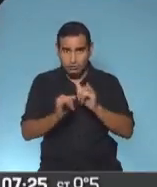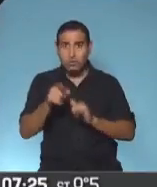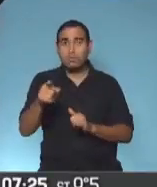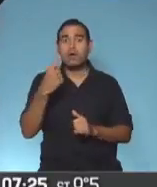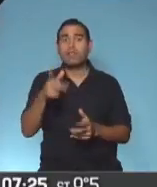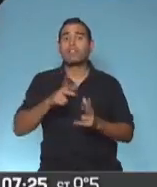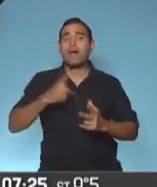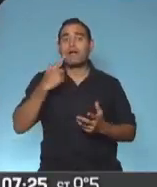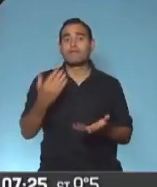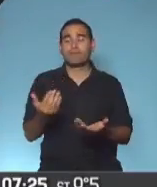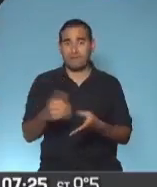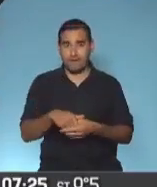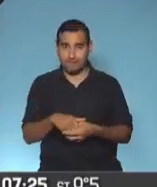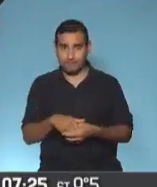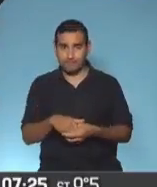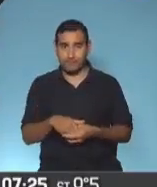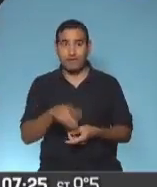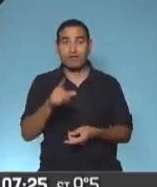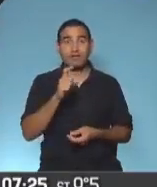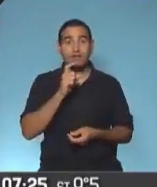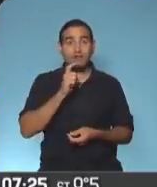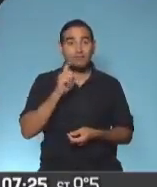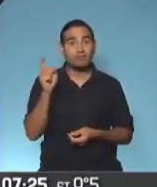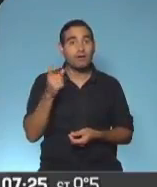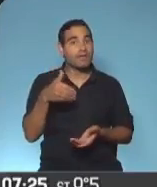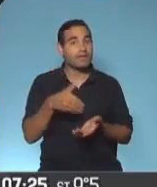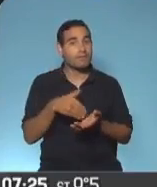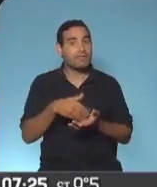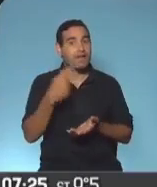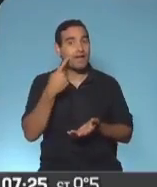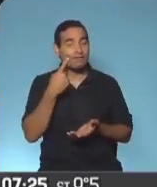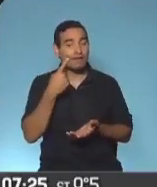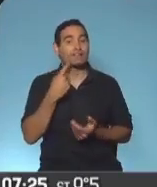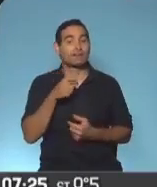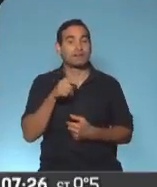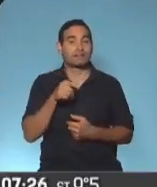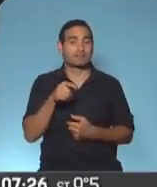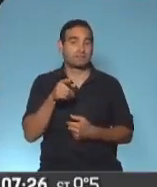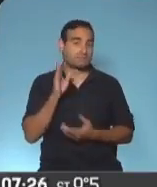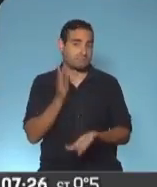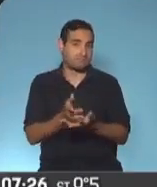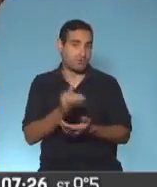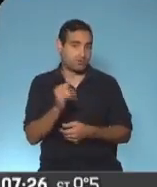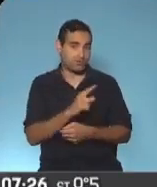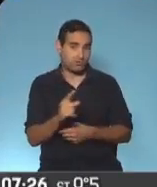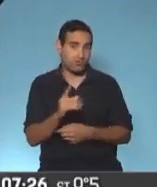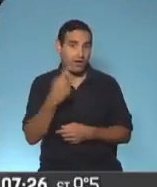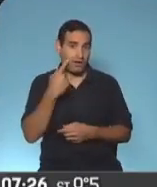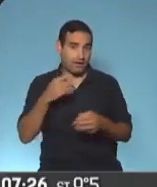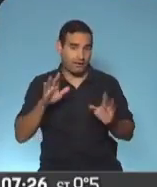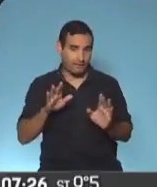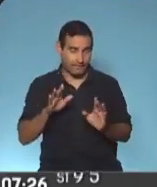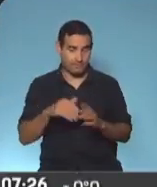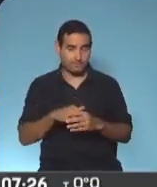tiene para decir? La calificación del delito se da en el momento en que o te procesan o no te procesan y te dictan la falta de mérito